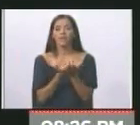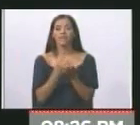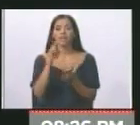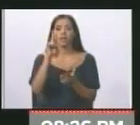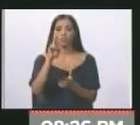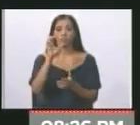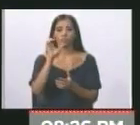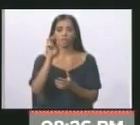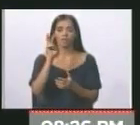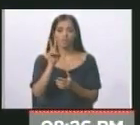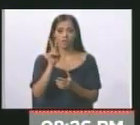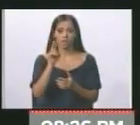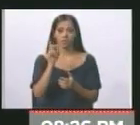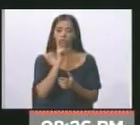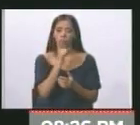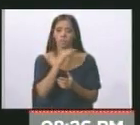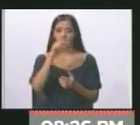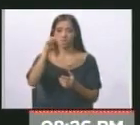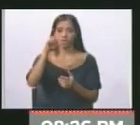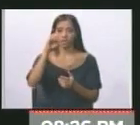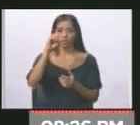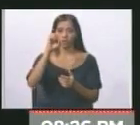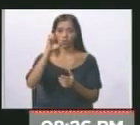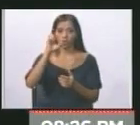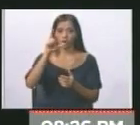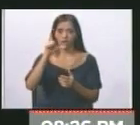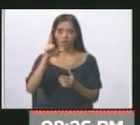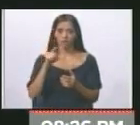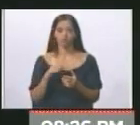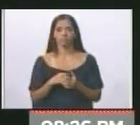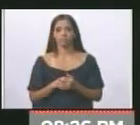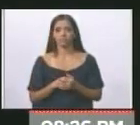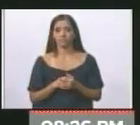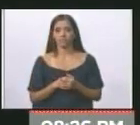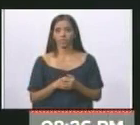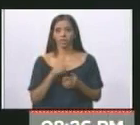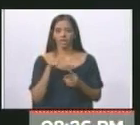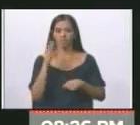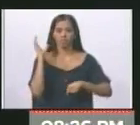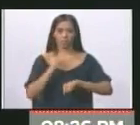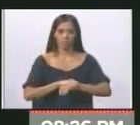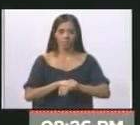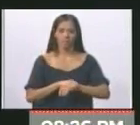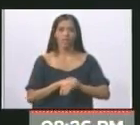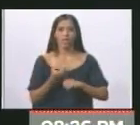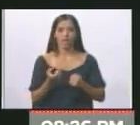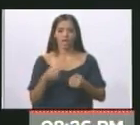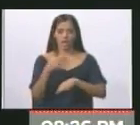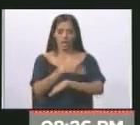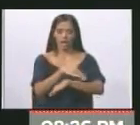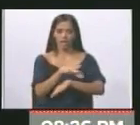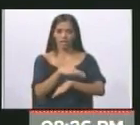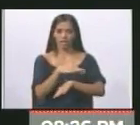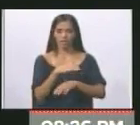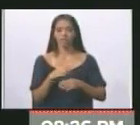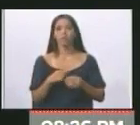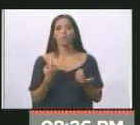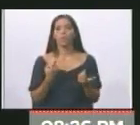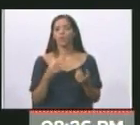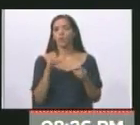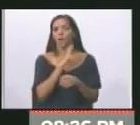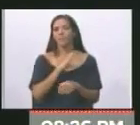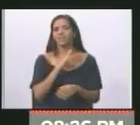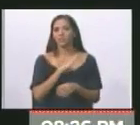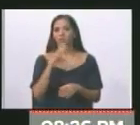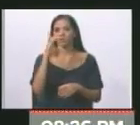Venezuela, Noel Gregorio Rodríguez Mata. Fue detenido en la esquina La Pelota, Avenida Urdaneta, por una comisión de la